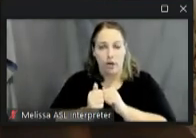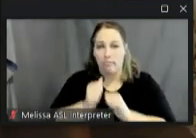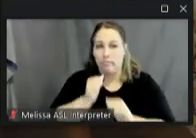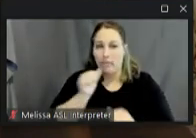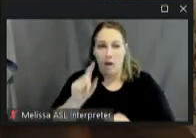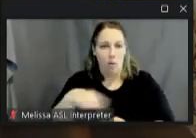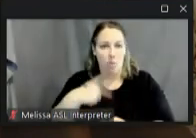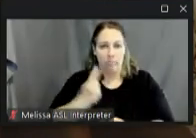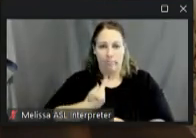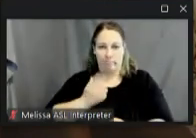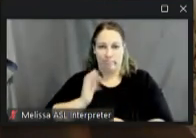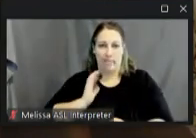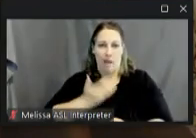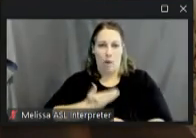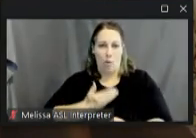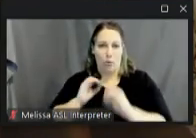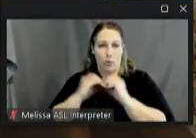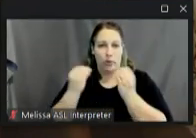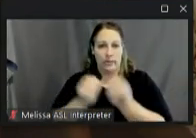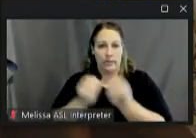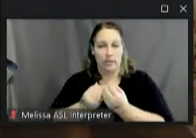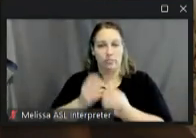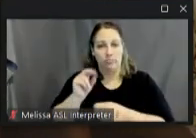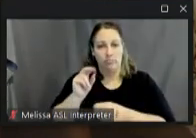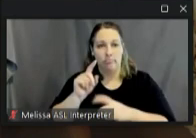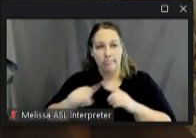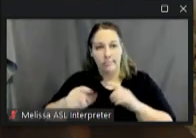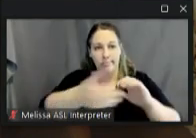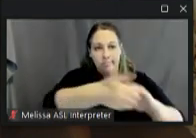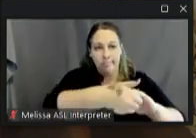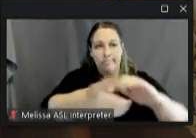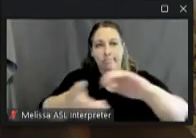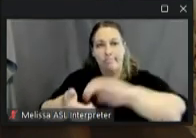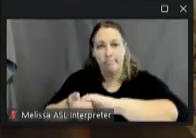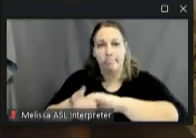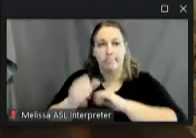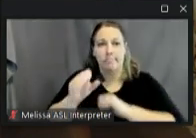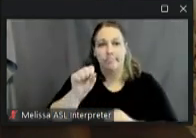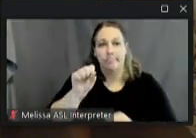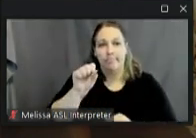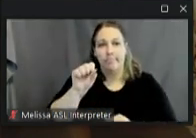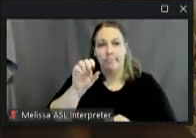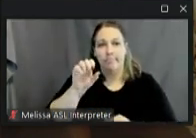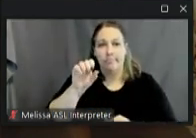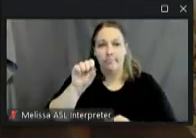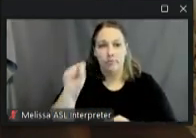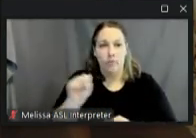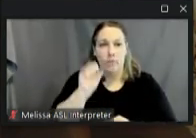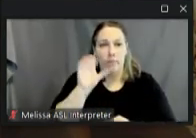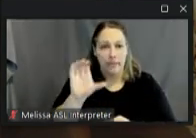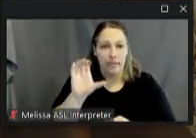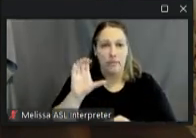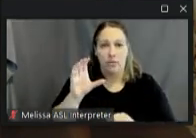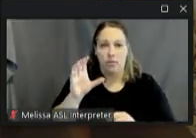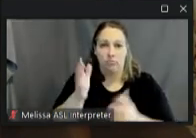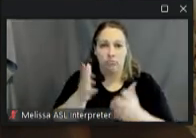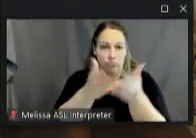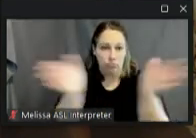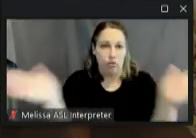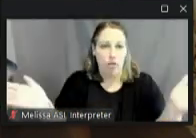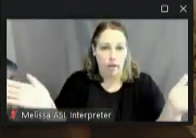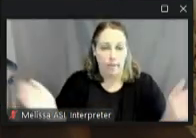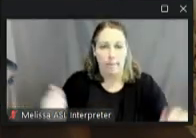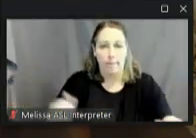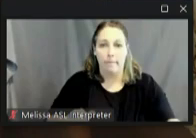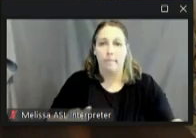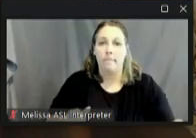civil, la experiencia y los aportes que quizá puedan ser mínimos para la construcción